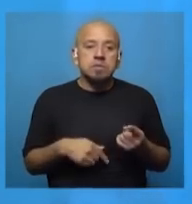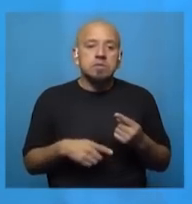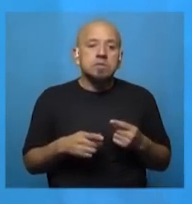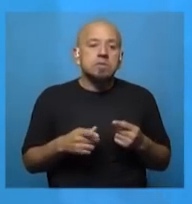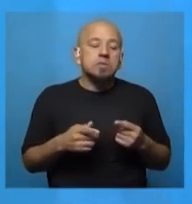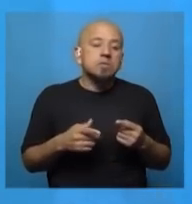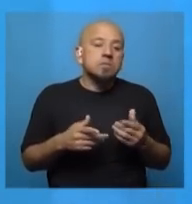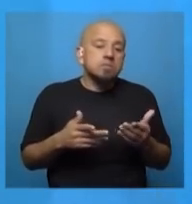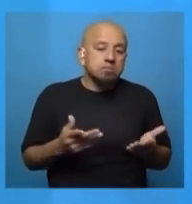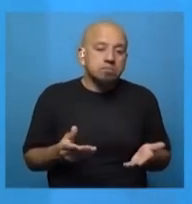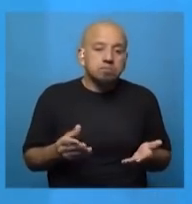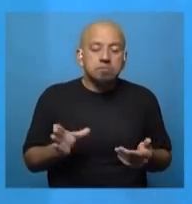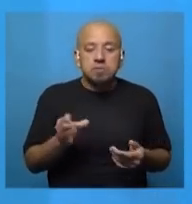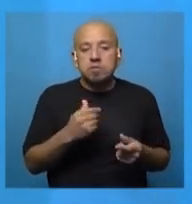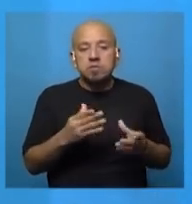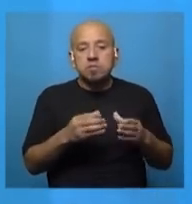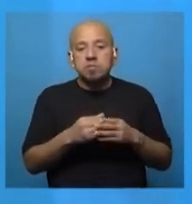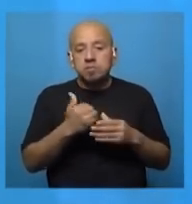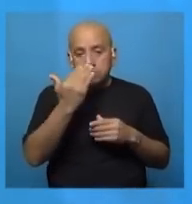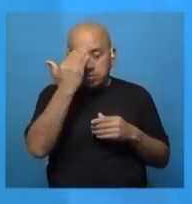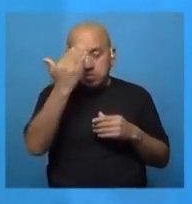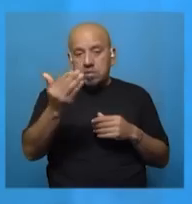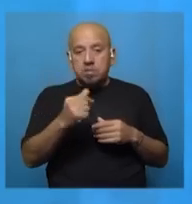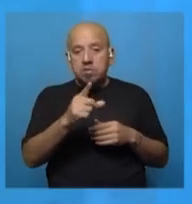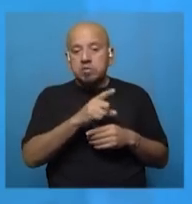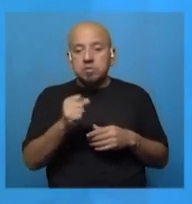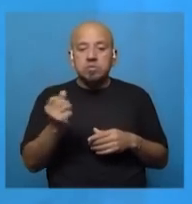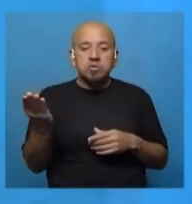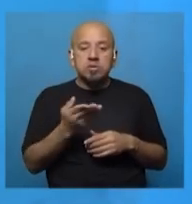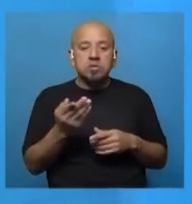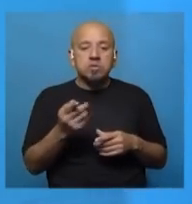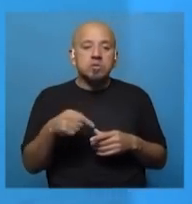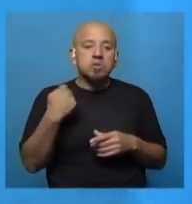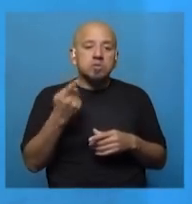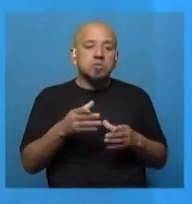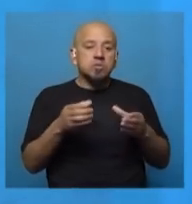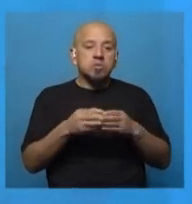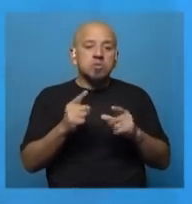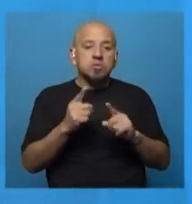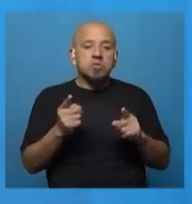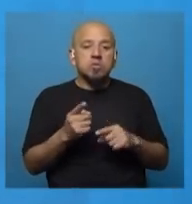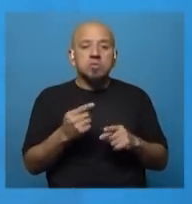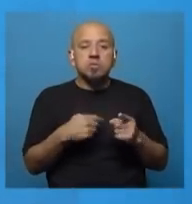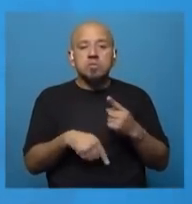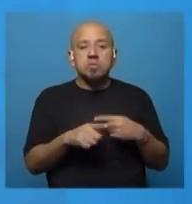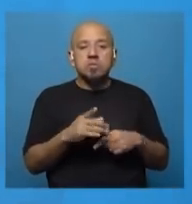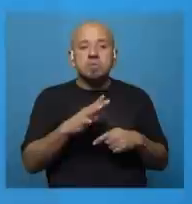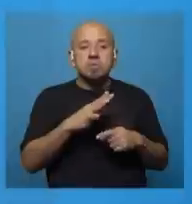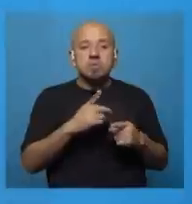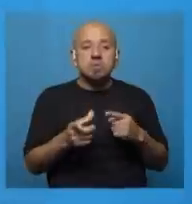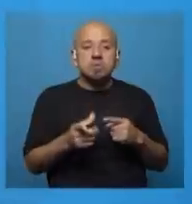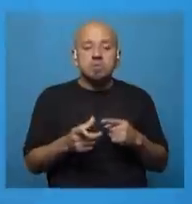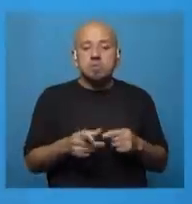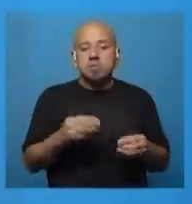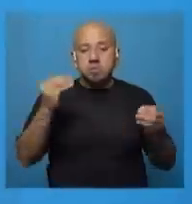dirigentes de todos los partidos el frente amplio por unanimidad ni que hablar los otros partidos no pero este que haya que se